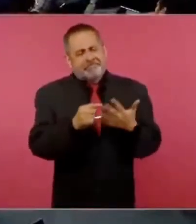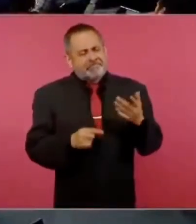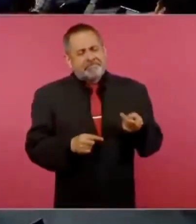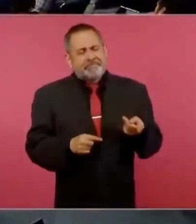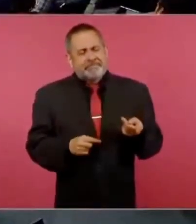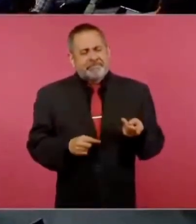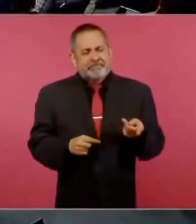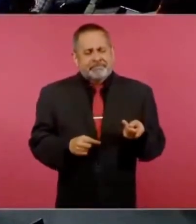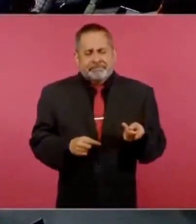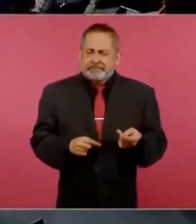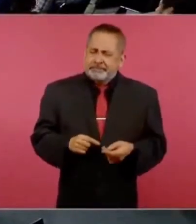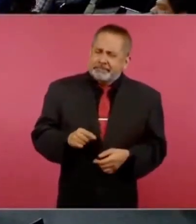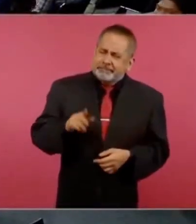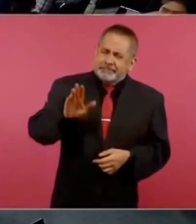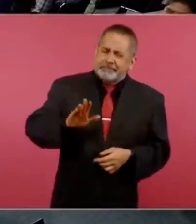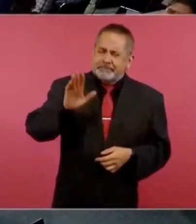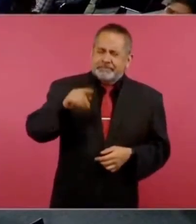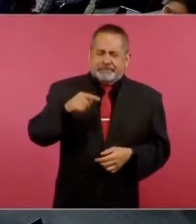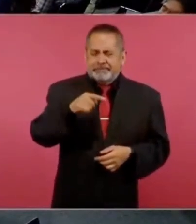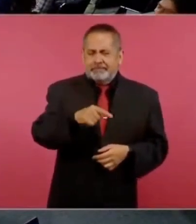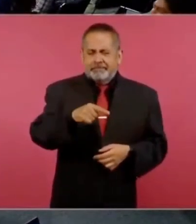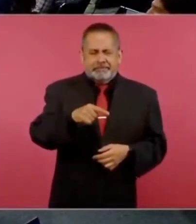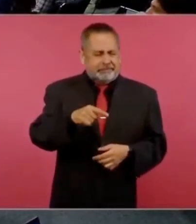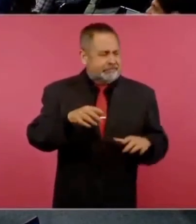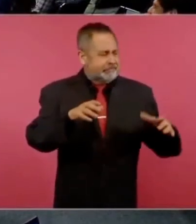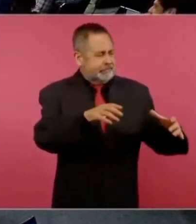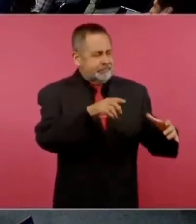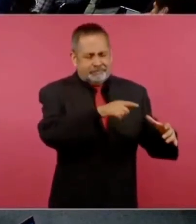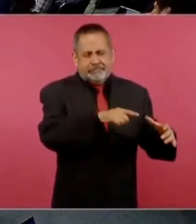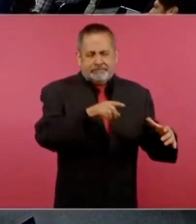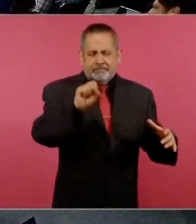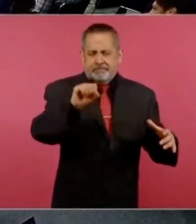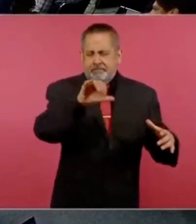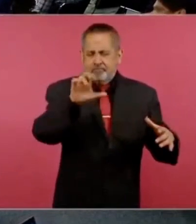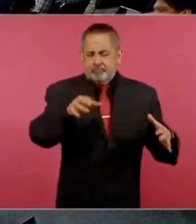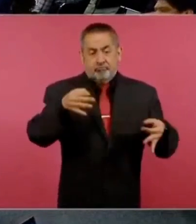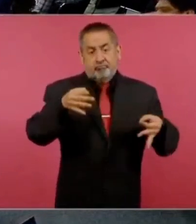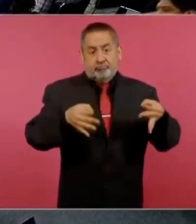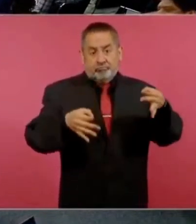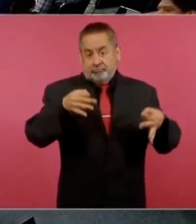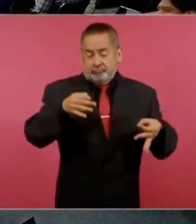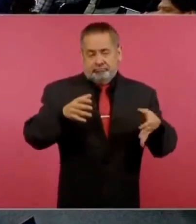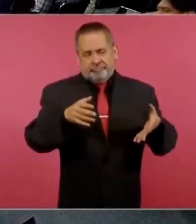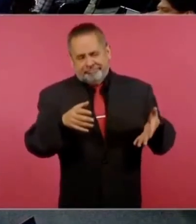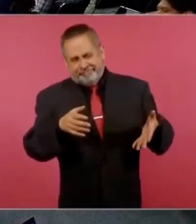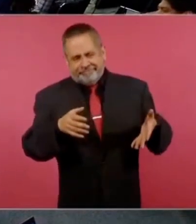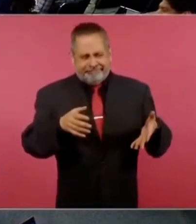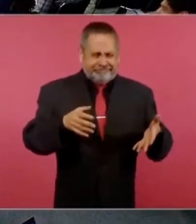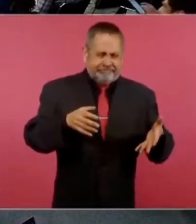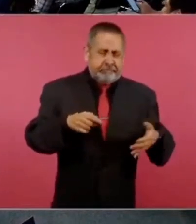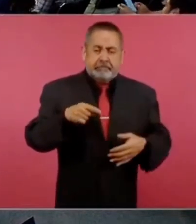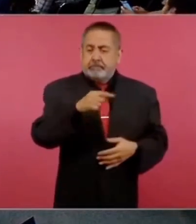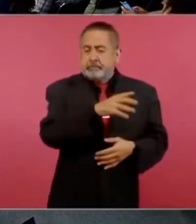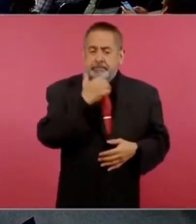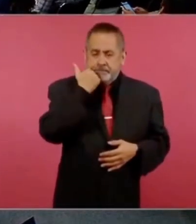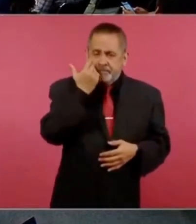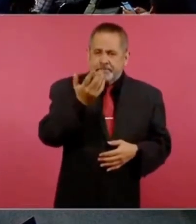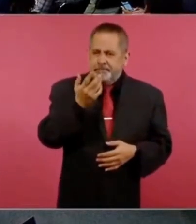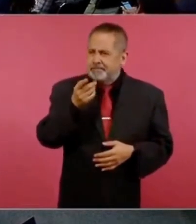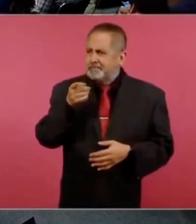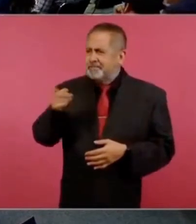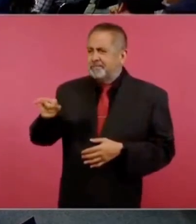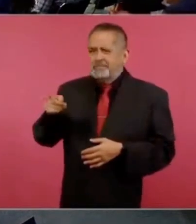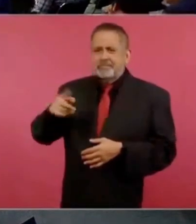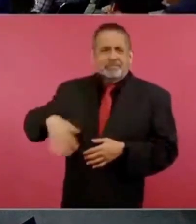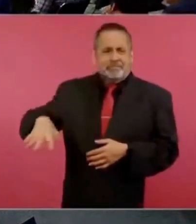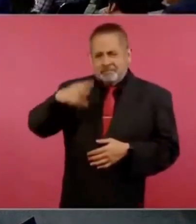pues parece indicar que el otrora órgano de impartición de justicia pues quiere dinamitar al país y en